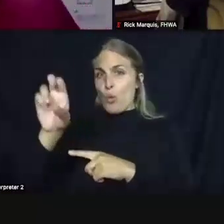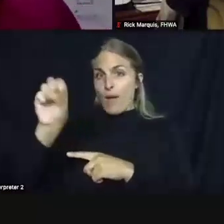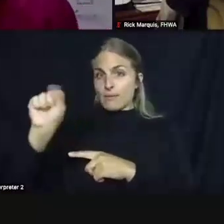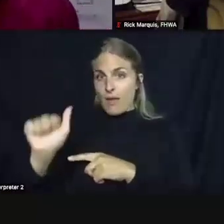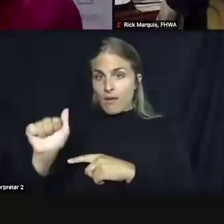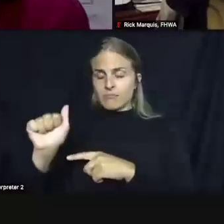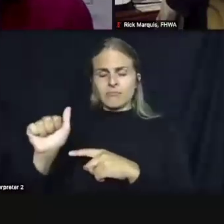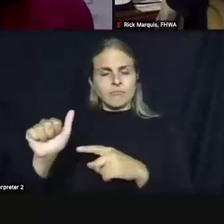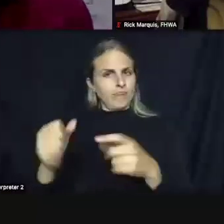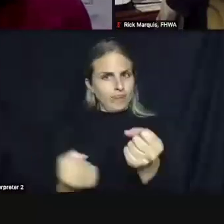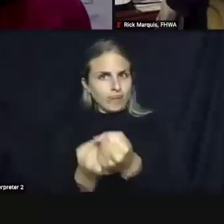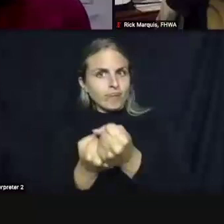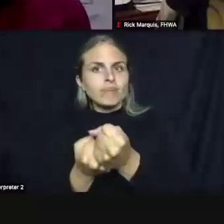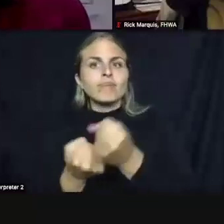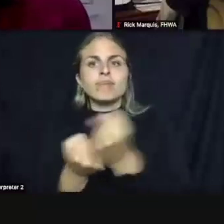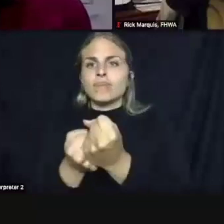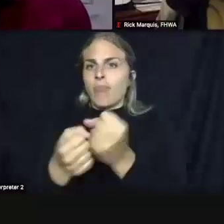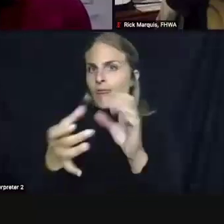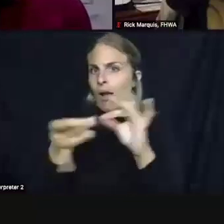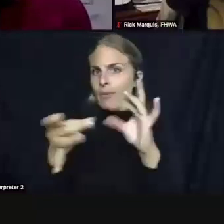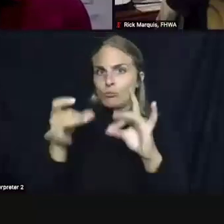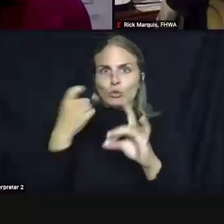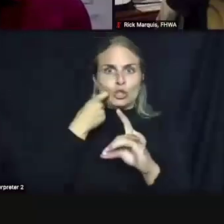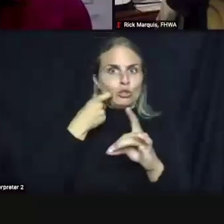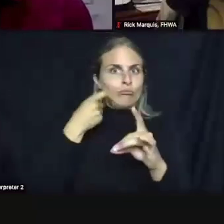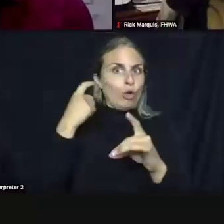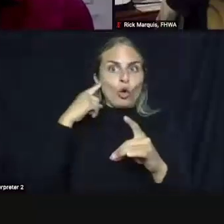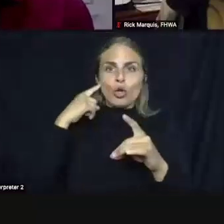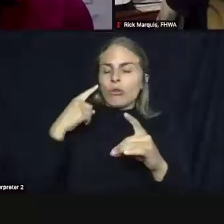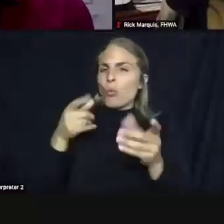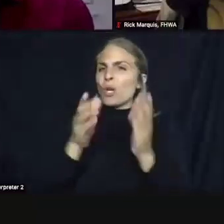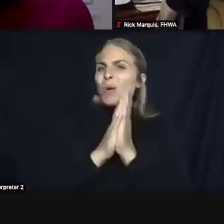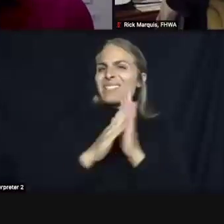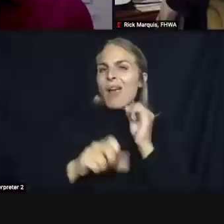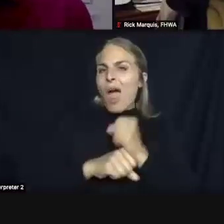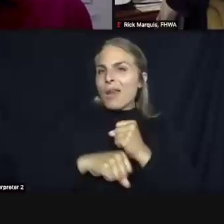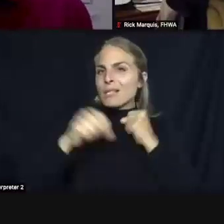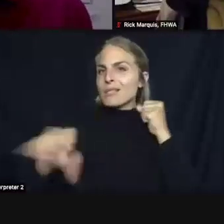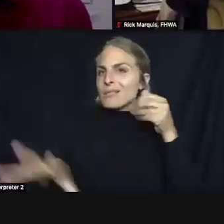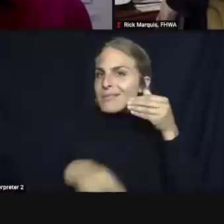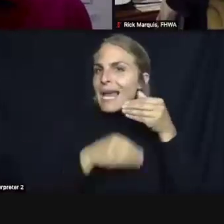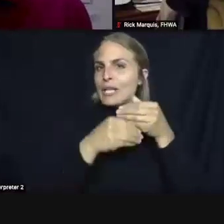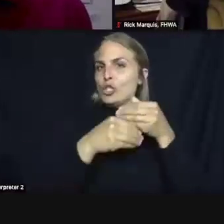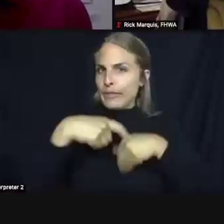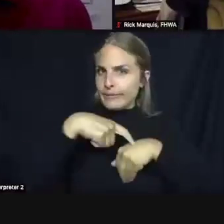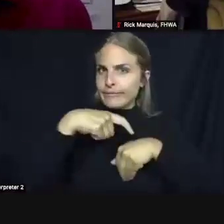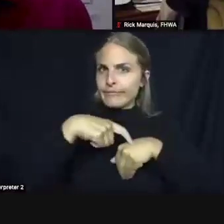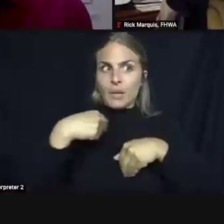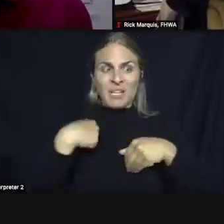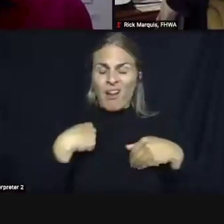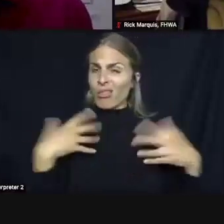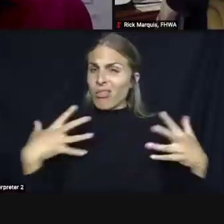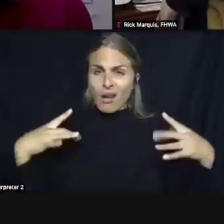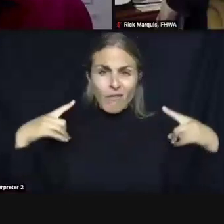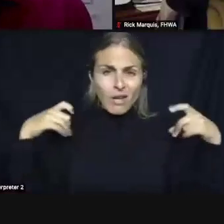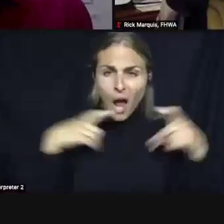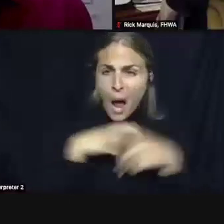representado a Destiny USA. Yo apoyo comentarios como hemos escuchado, pidiendo una